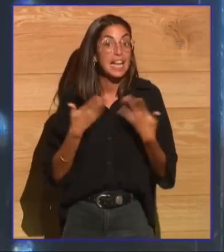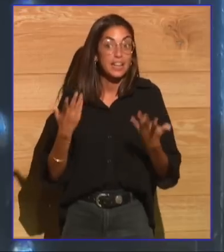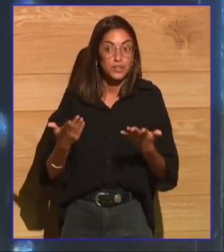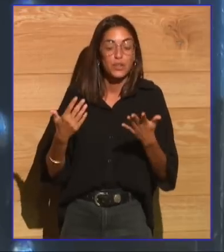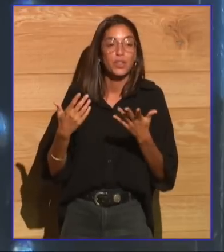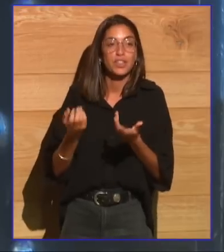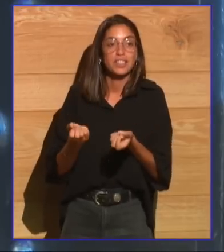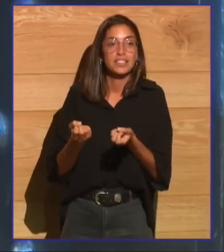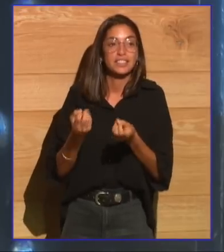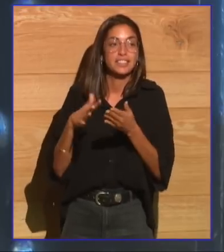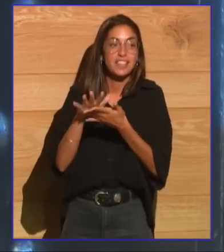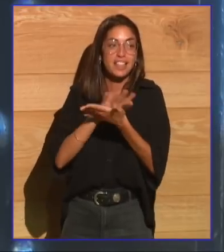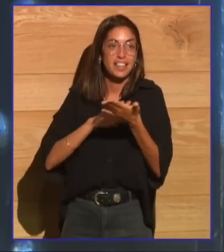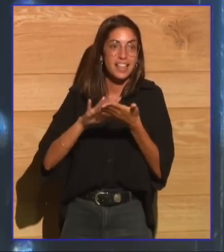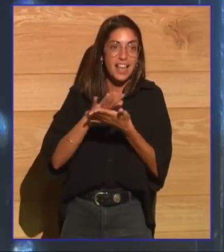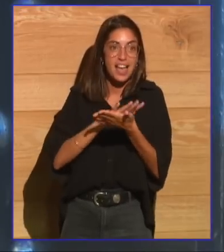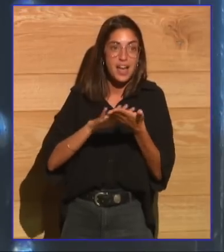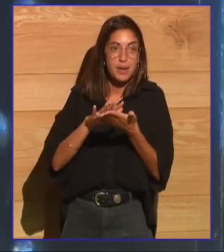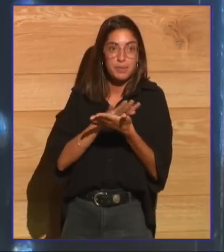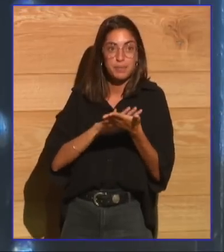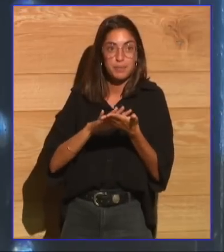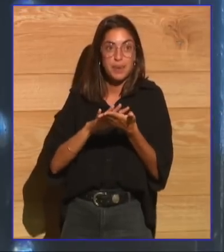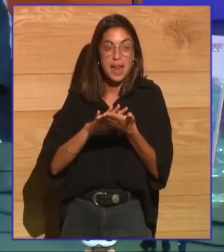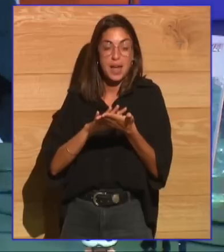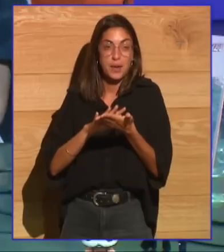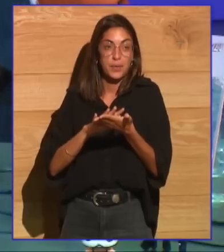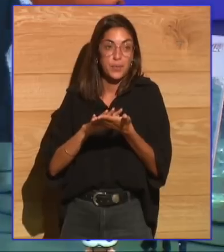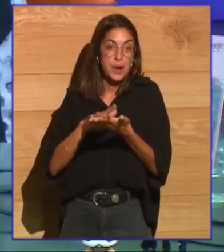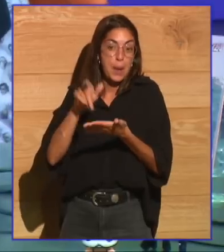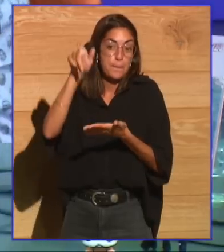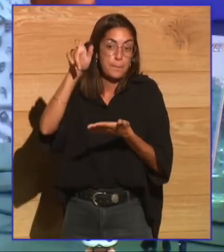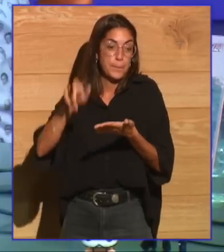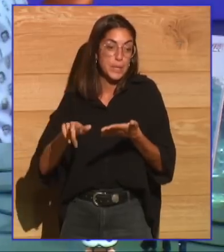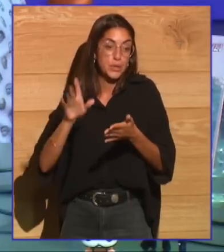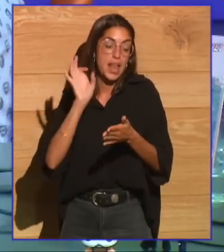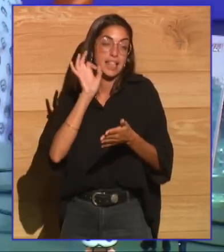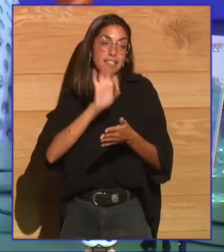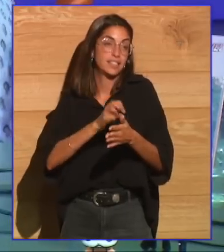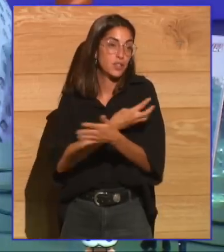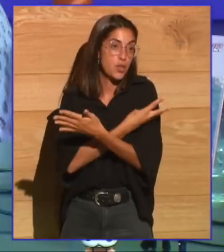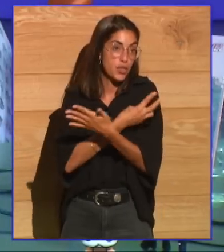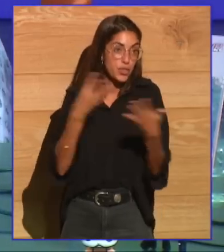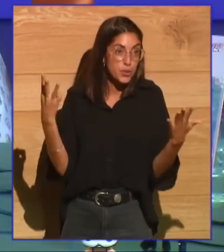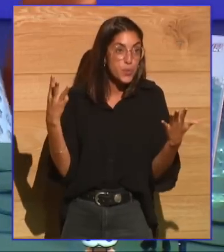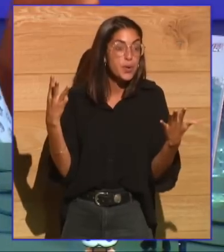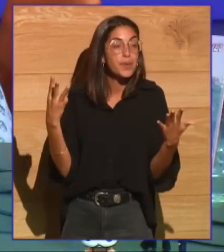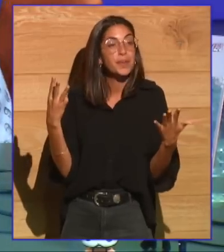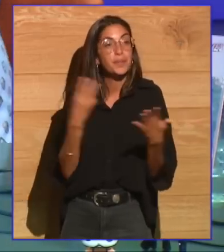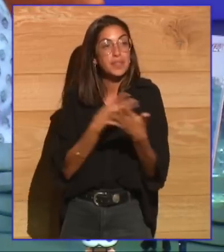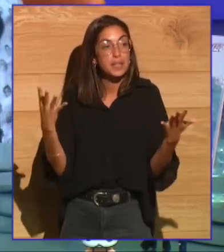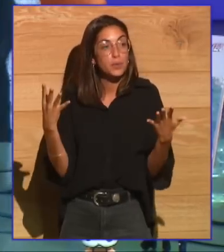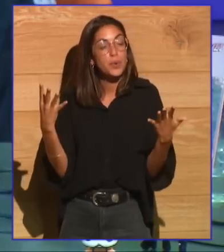hablando un mayordomo del siglo 19 y